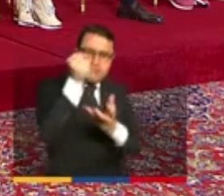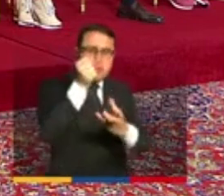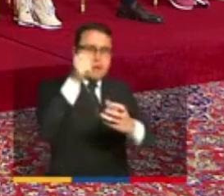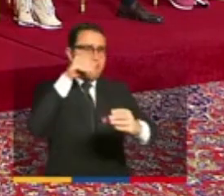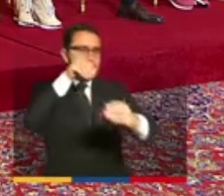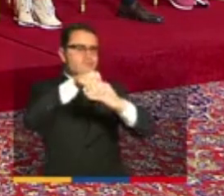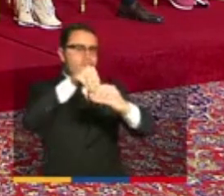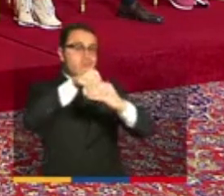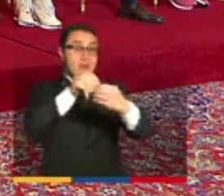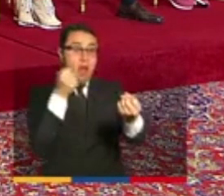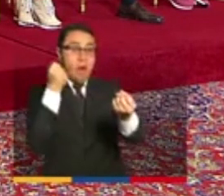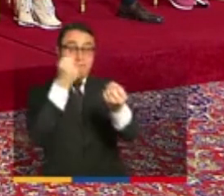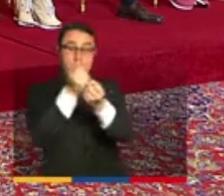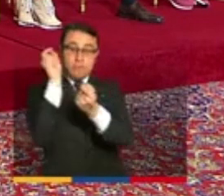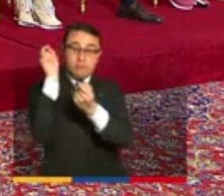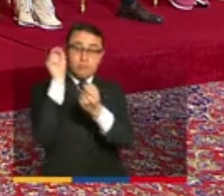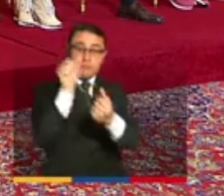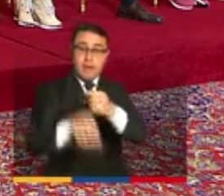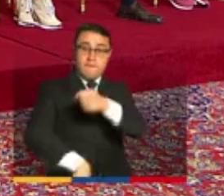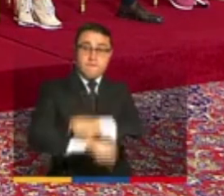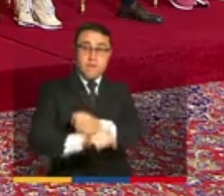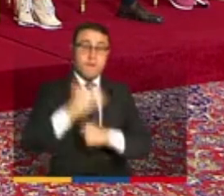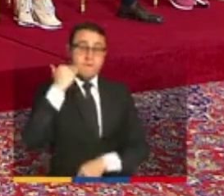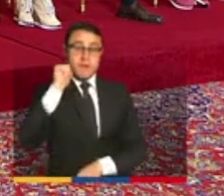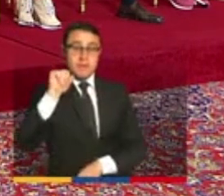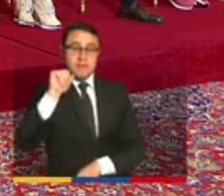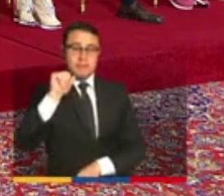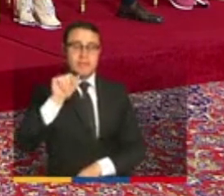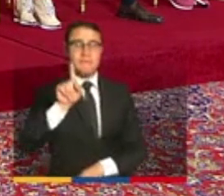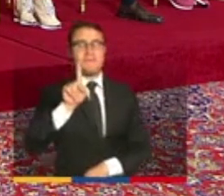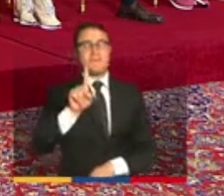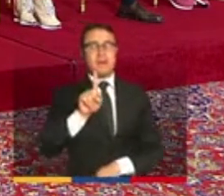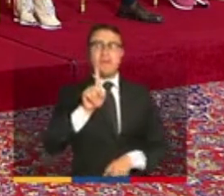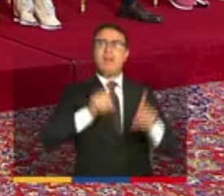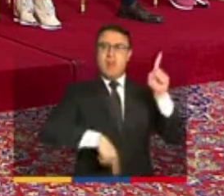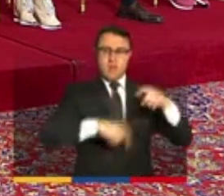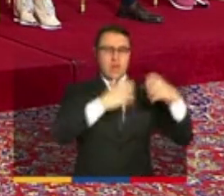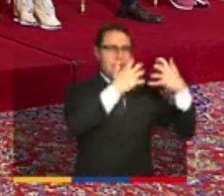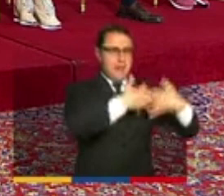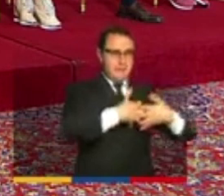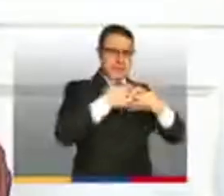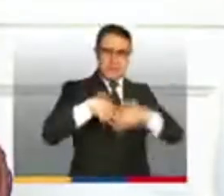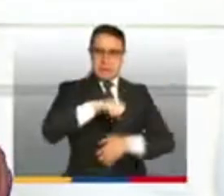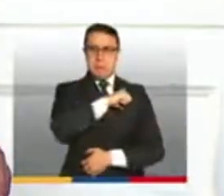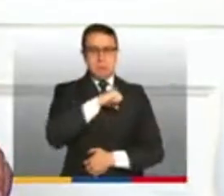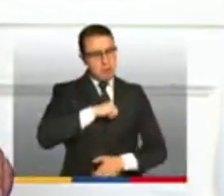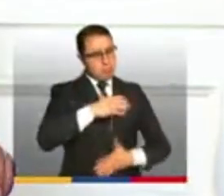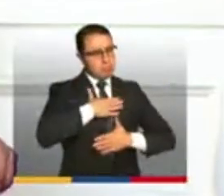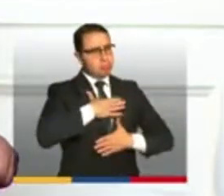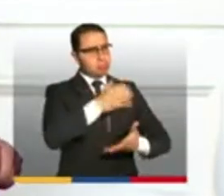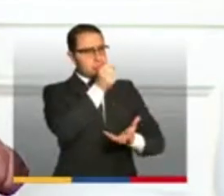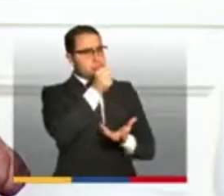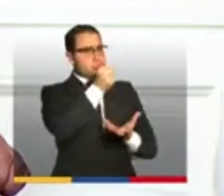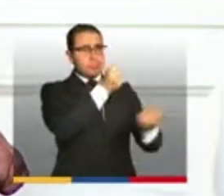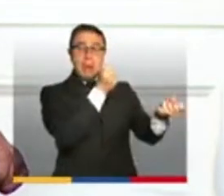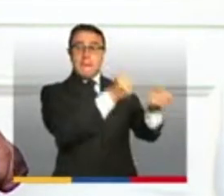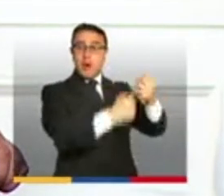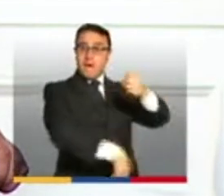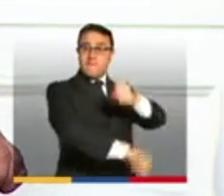fútbol femenino, y en cambio hay empresas privadas dispuestas a poner dinero en el fútbol